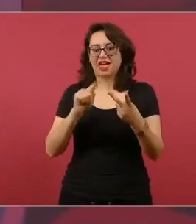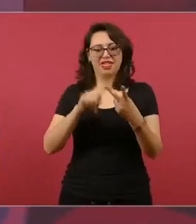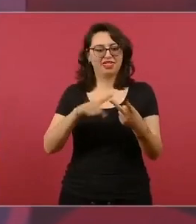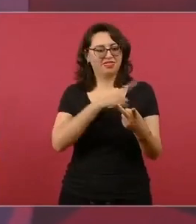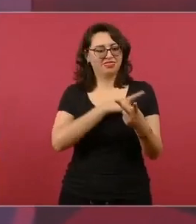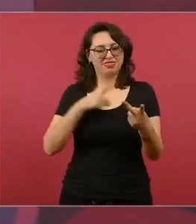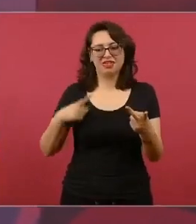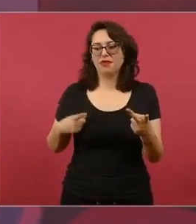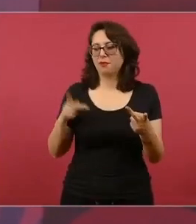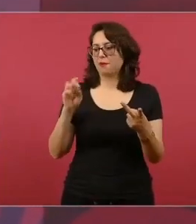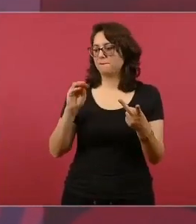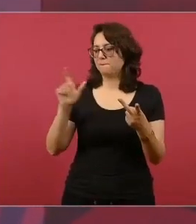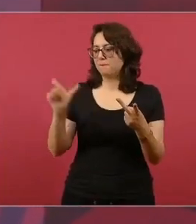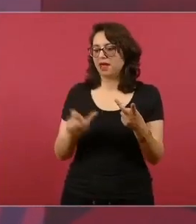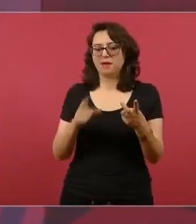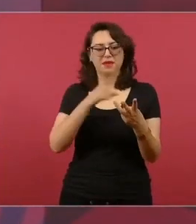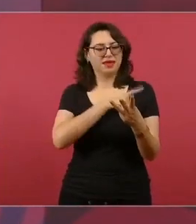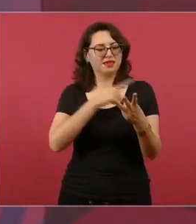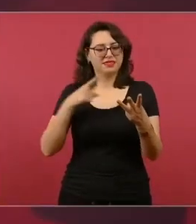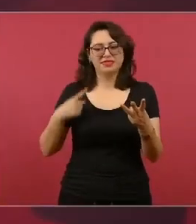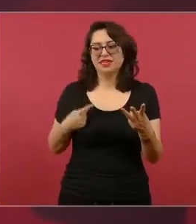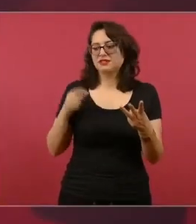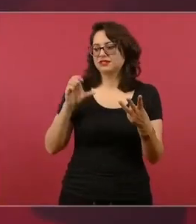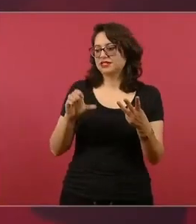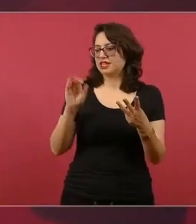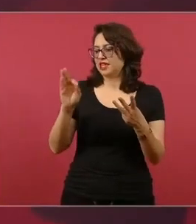pero deben de